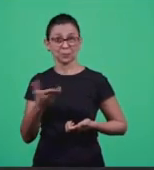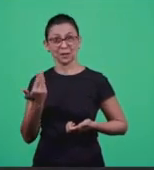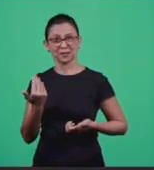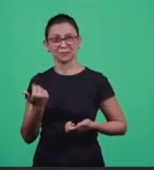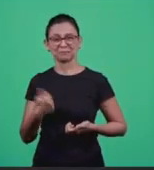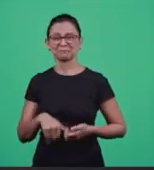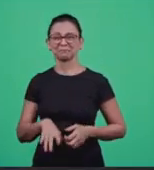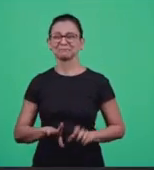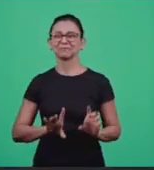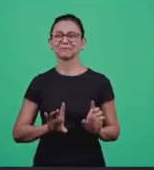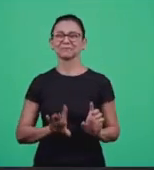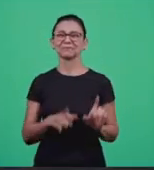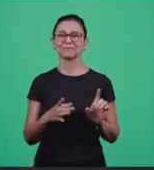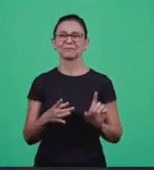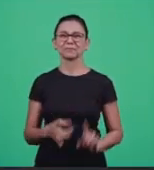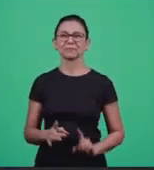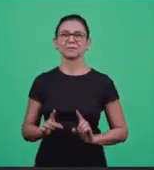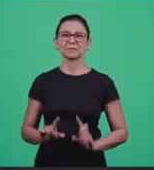una lámpara.